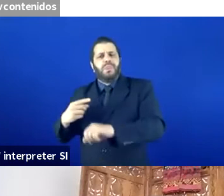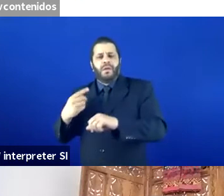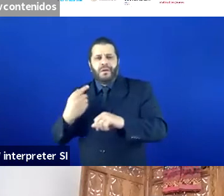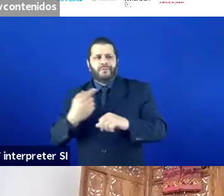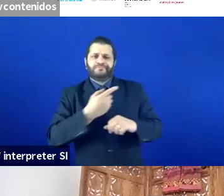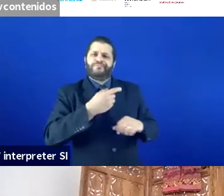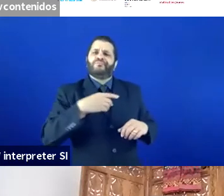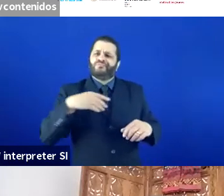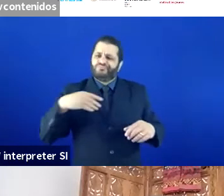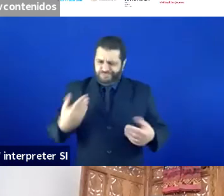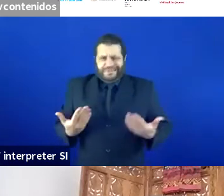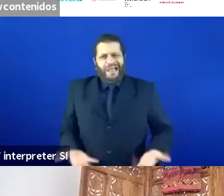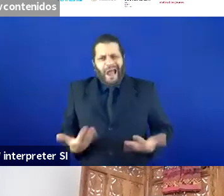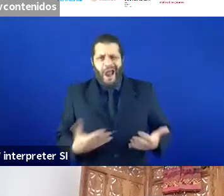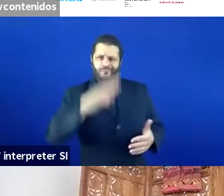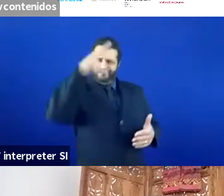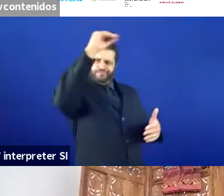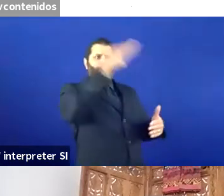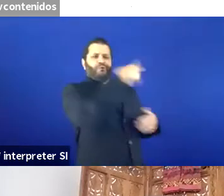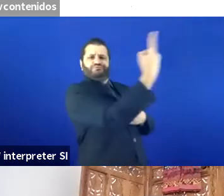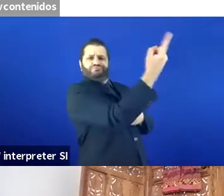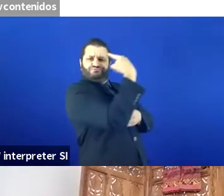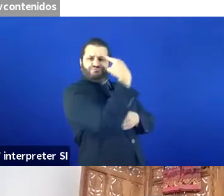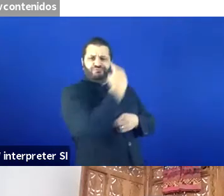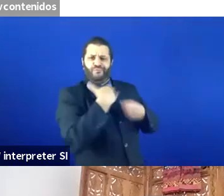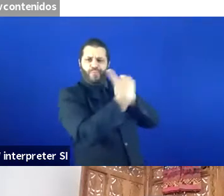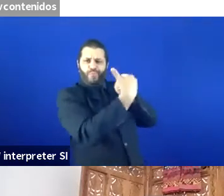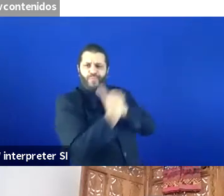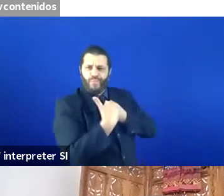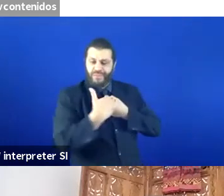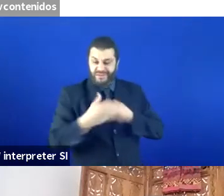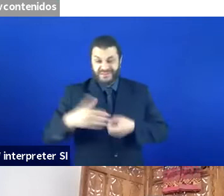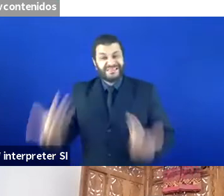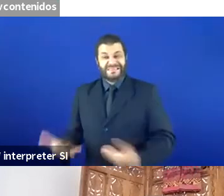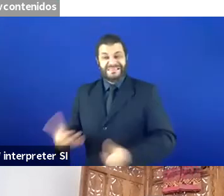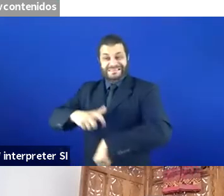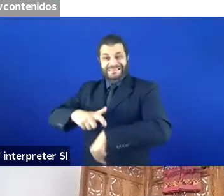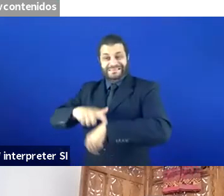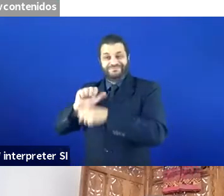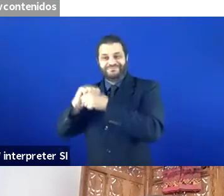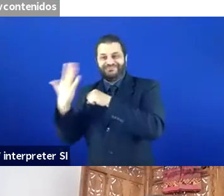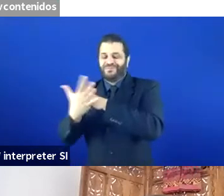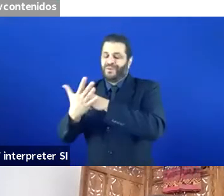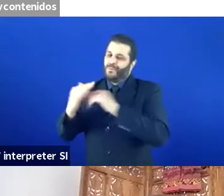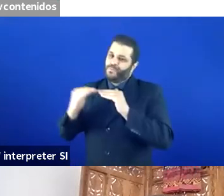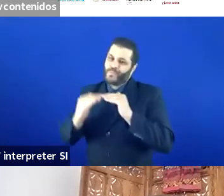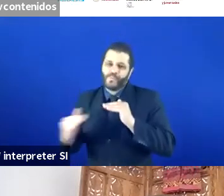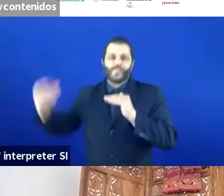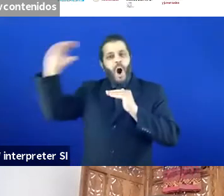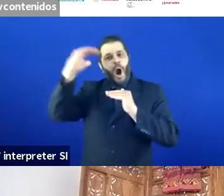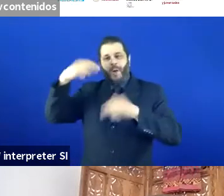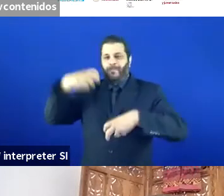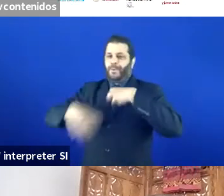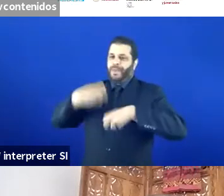del COVID-19 haya afectado más a las mujeres y a las niñas, especialmente a las más marginadas y a las que corren más riesgo de quedarse